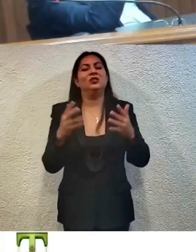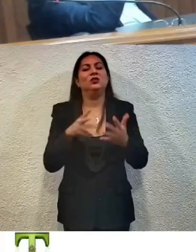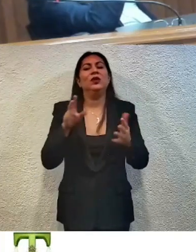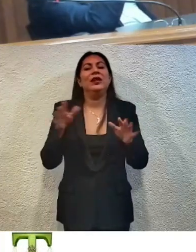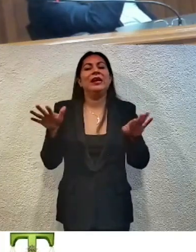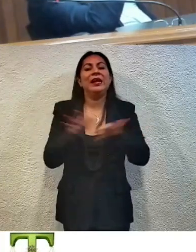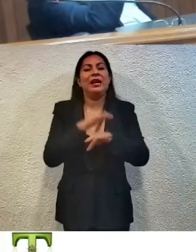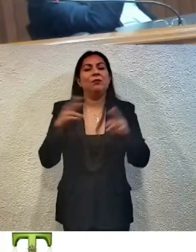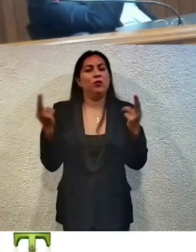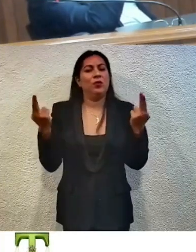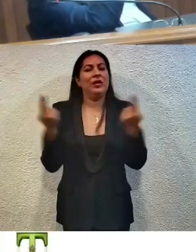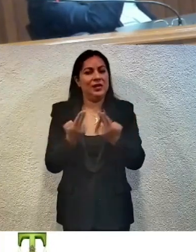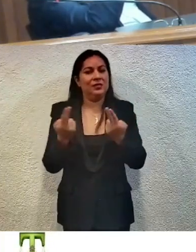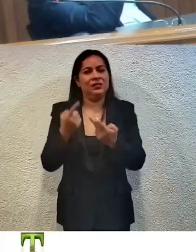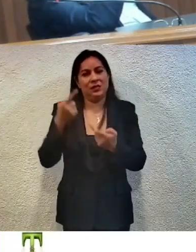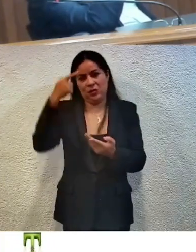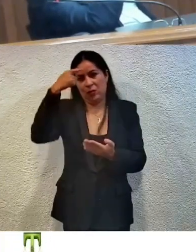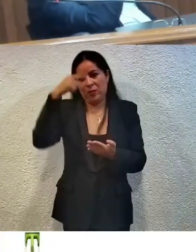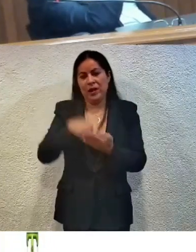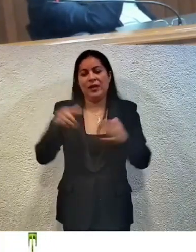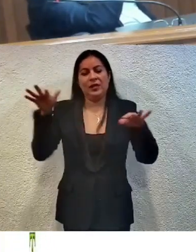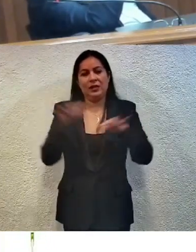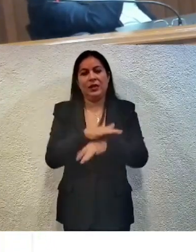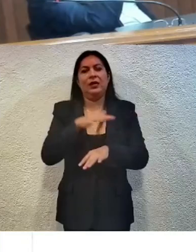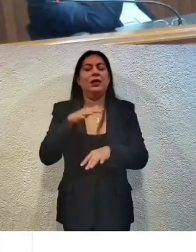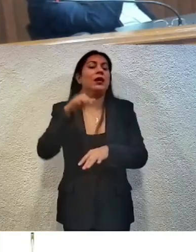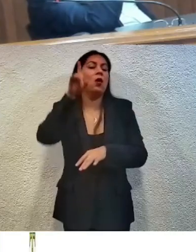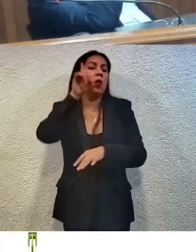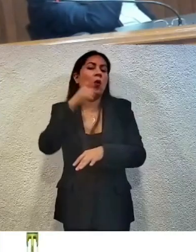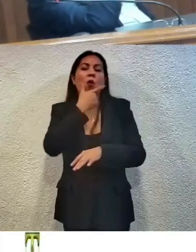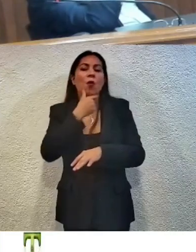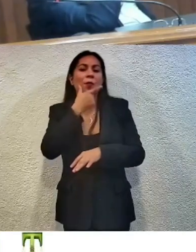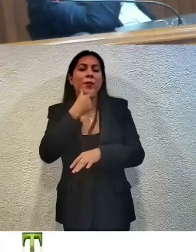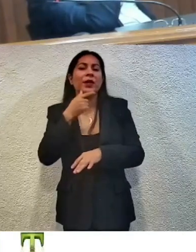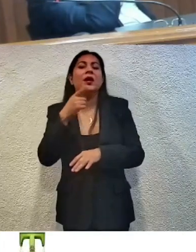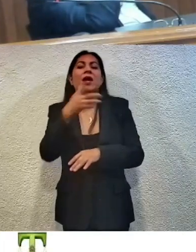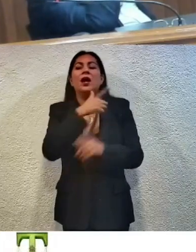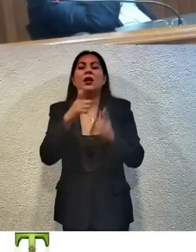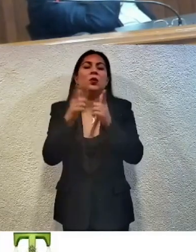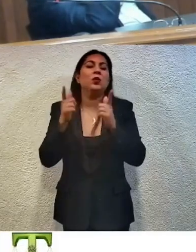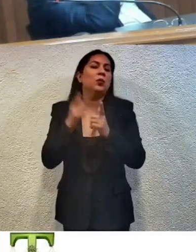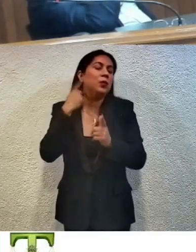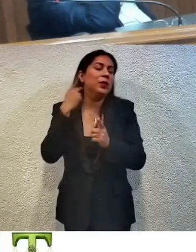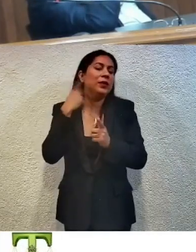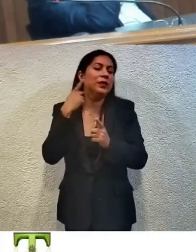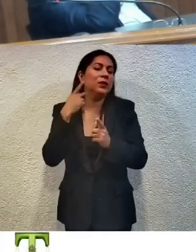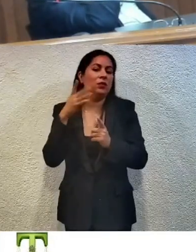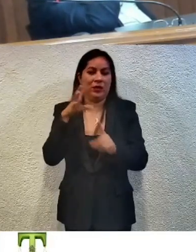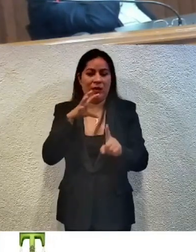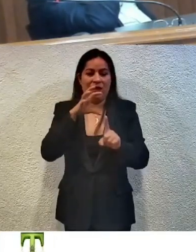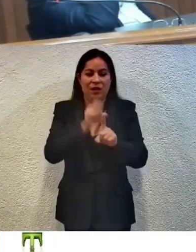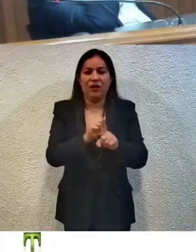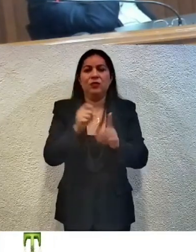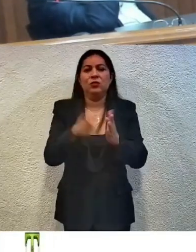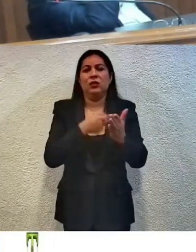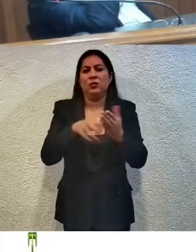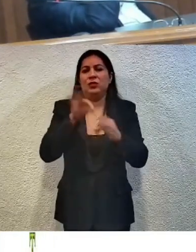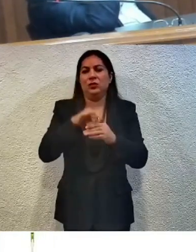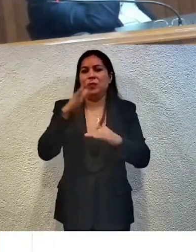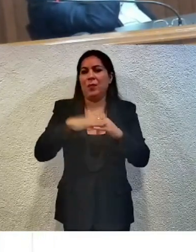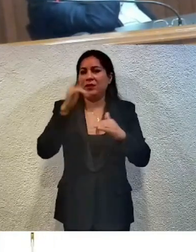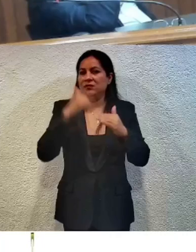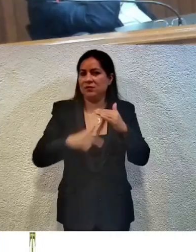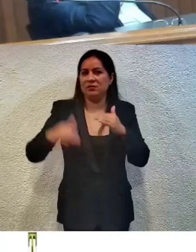ajuste correspondiente, sustituyendo el género hombre al partido político que obtuvo la votación más